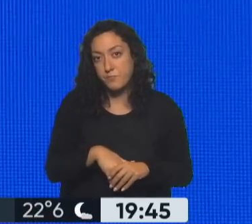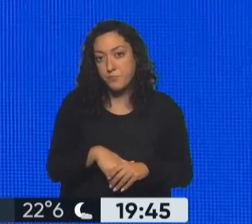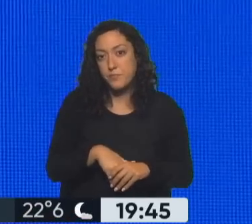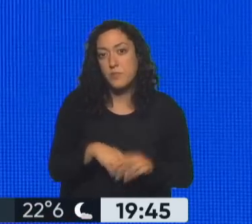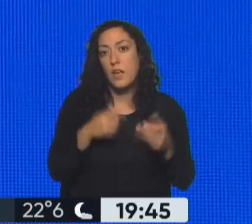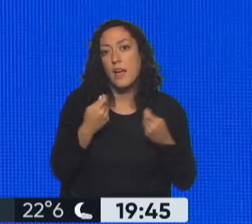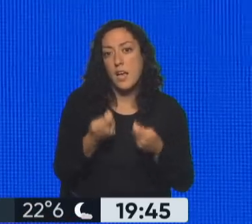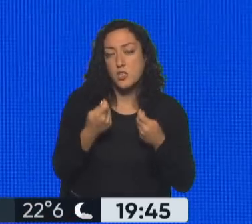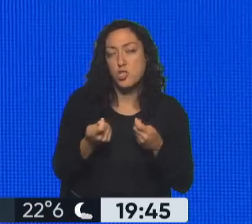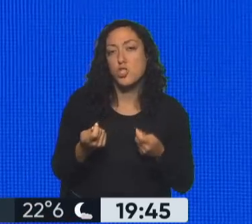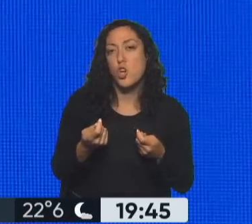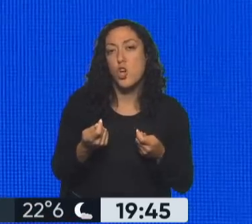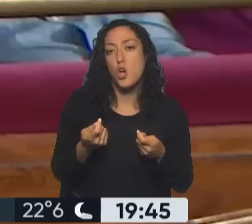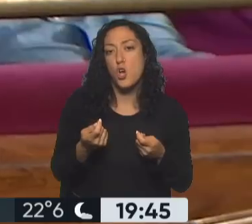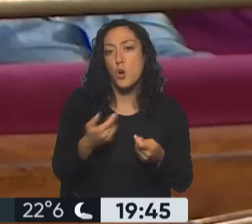en